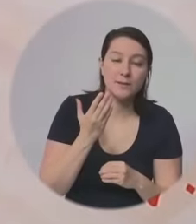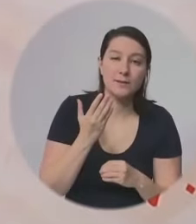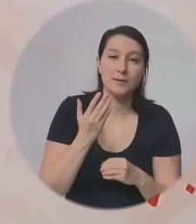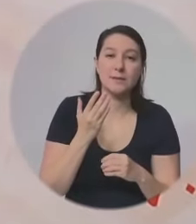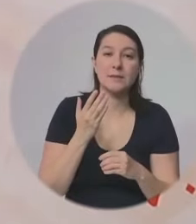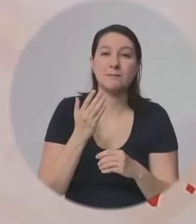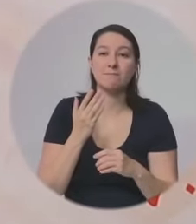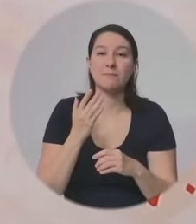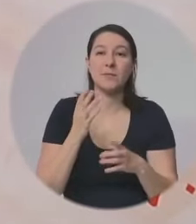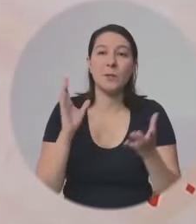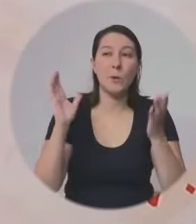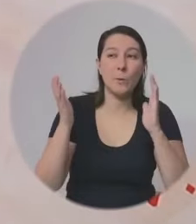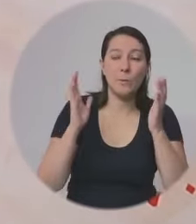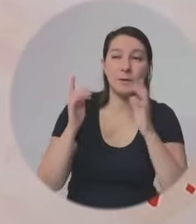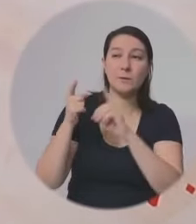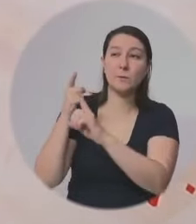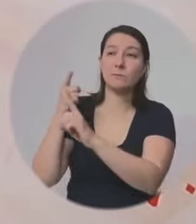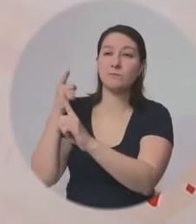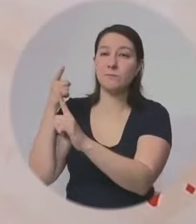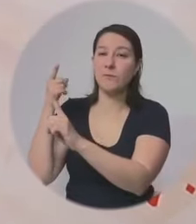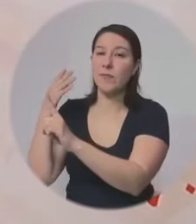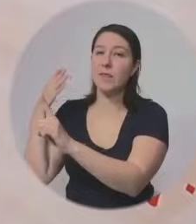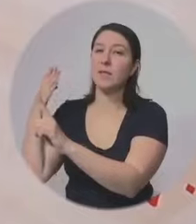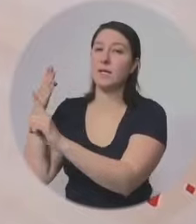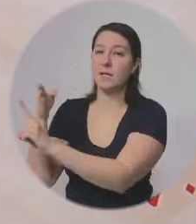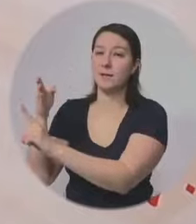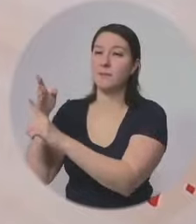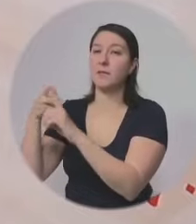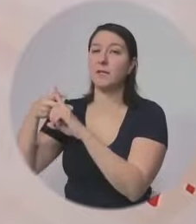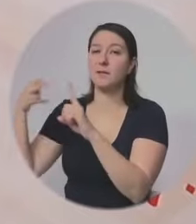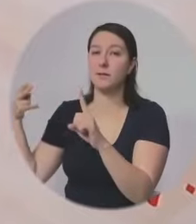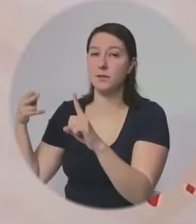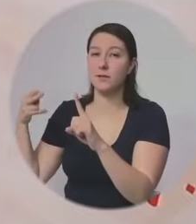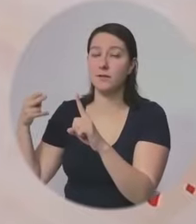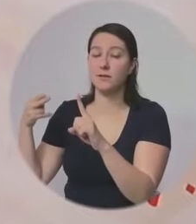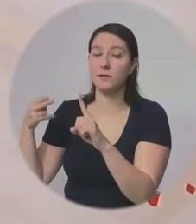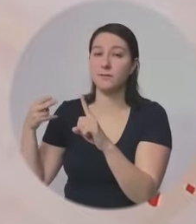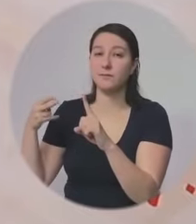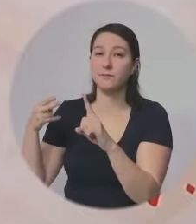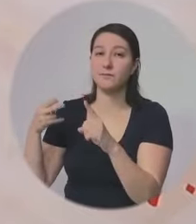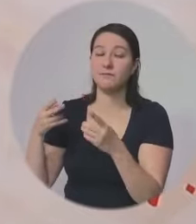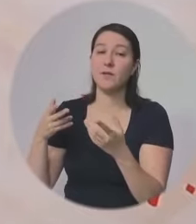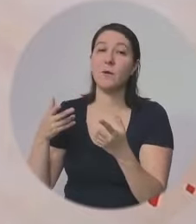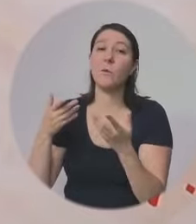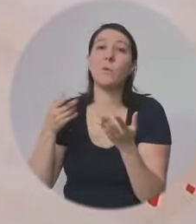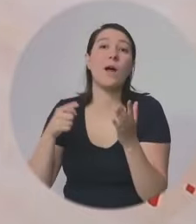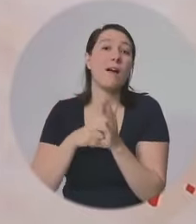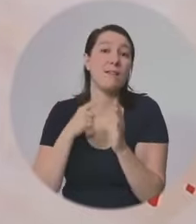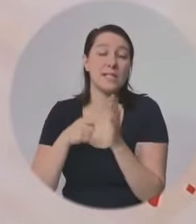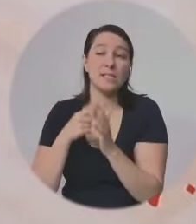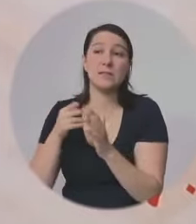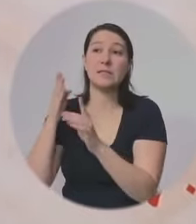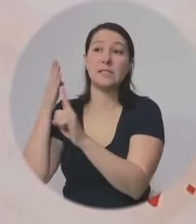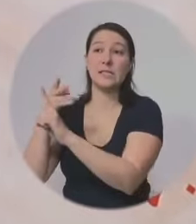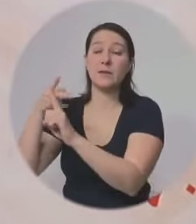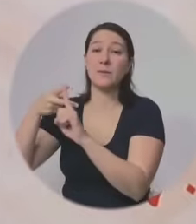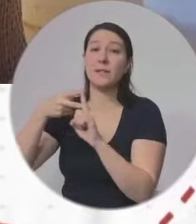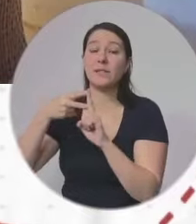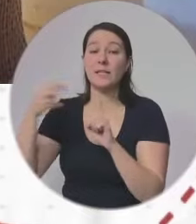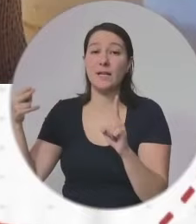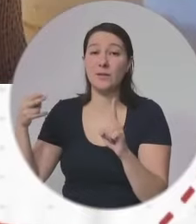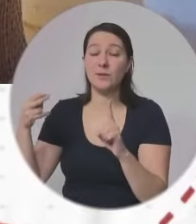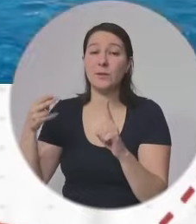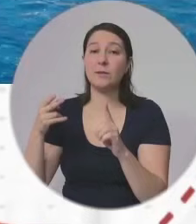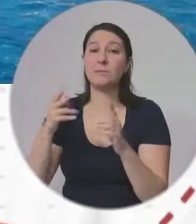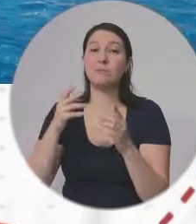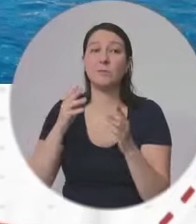aunque a veces se puede encontrar una mejor tarifa si lo reservan directamente o llamando o escrib viendo al hotel okay Y ahora hablando del